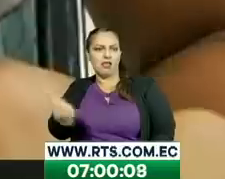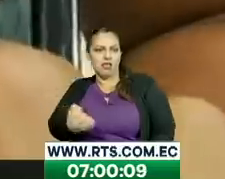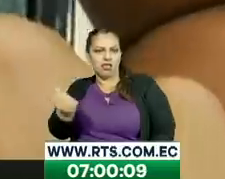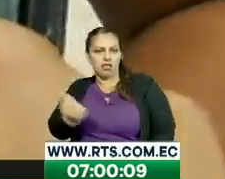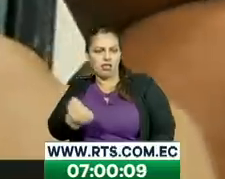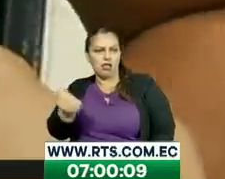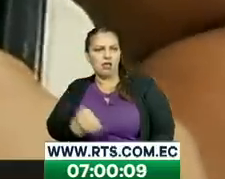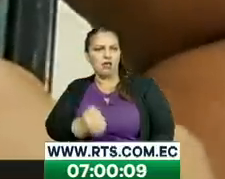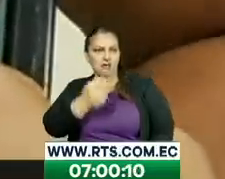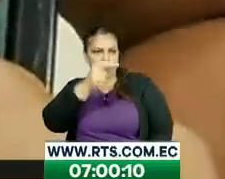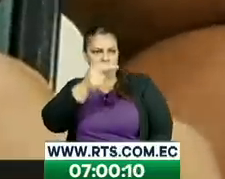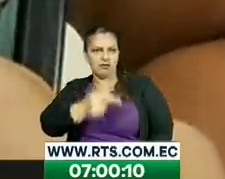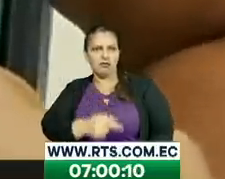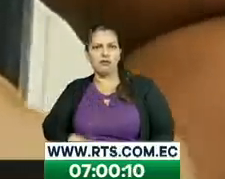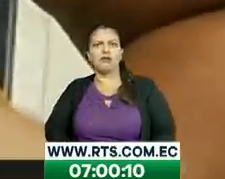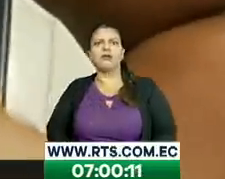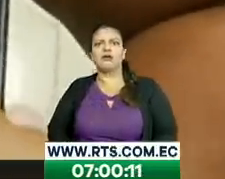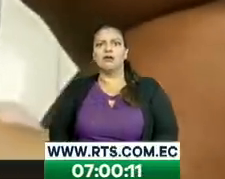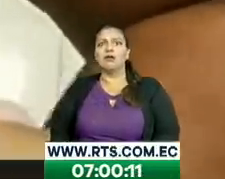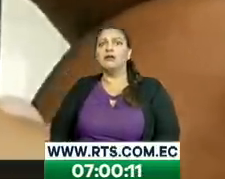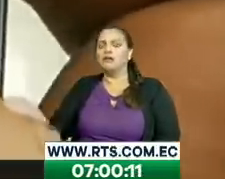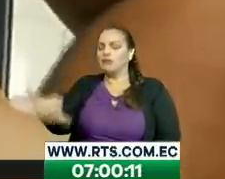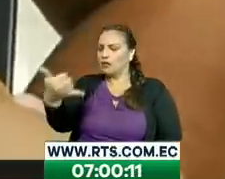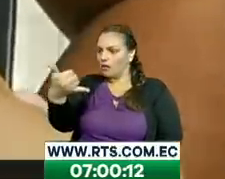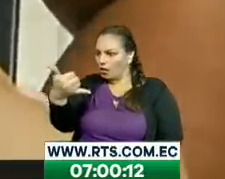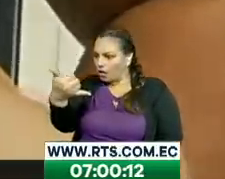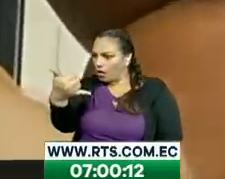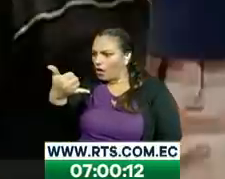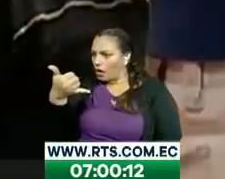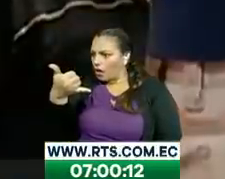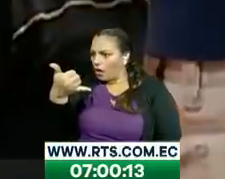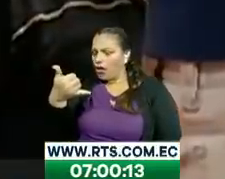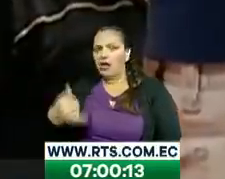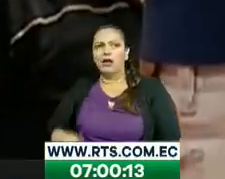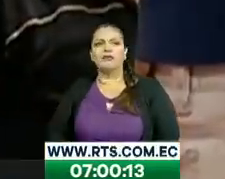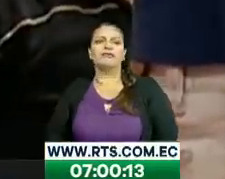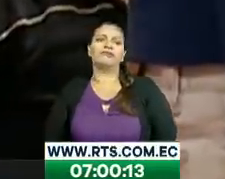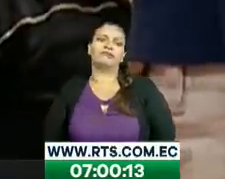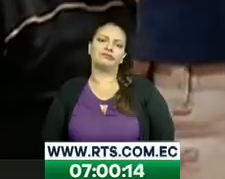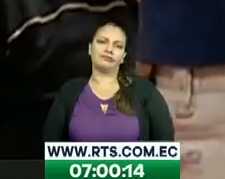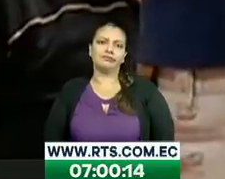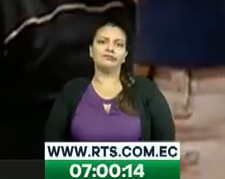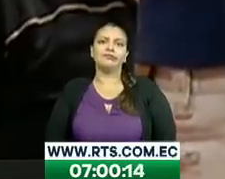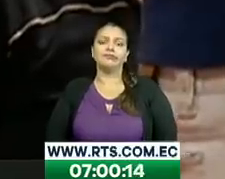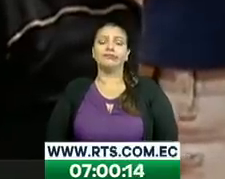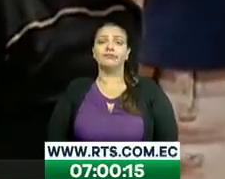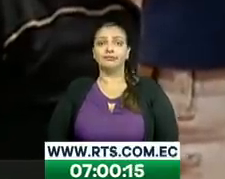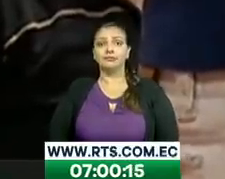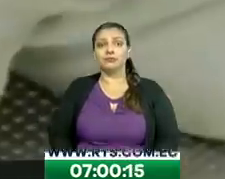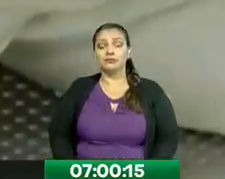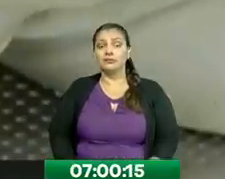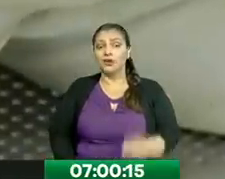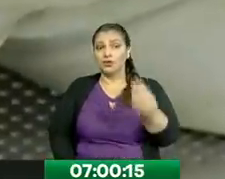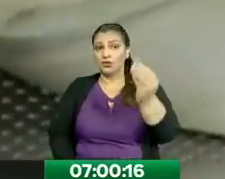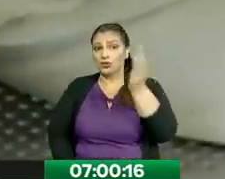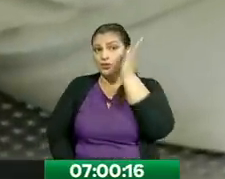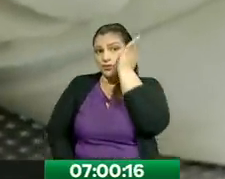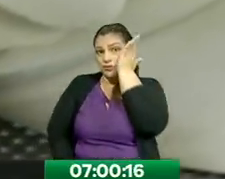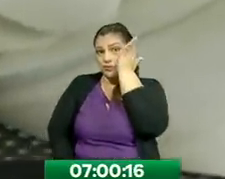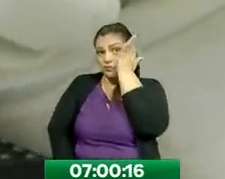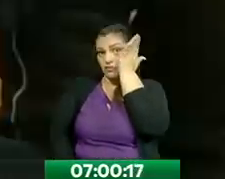captura porque lo identifique por las marcas que tenía cuando se estaba masturbando según detalló la señora el ciudadano que sería de nacionalidad